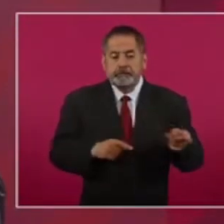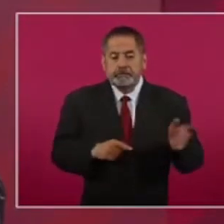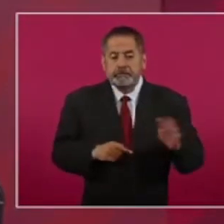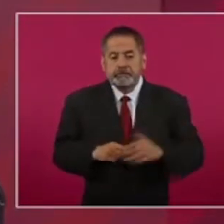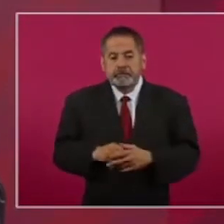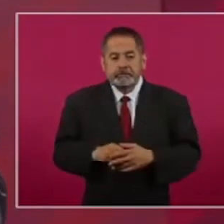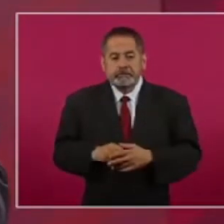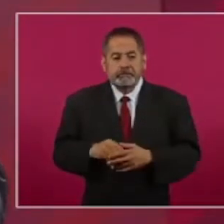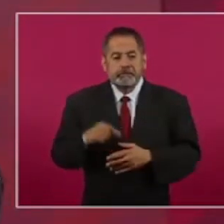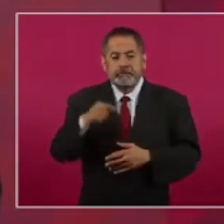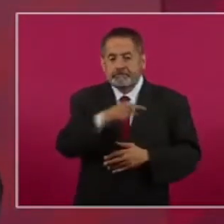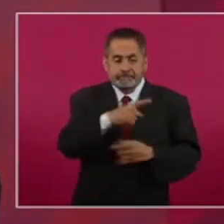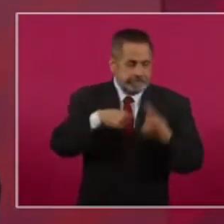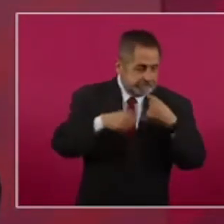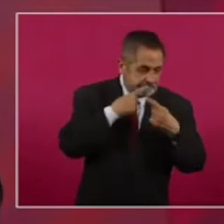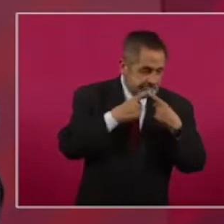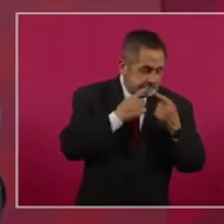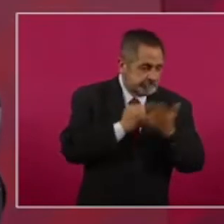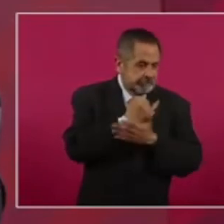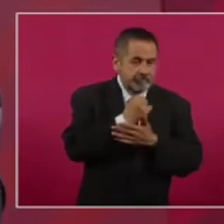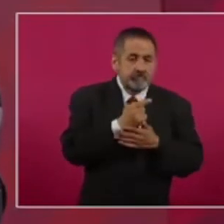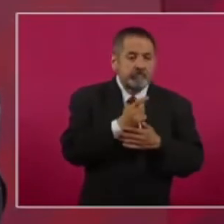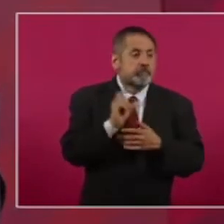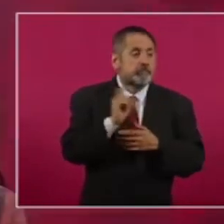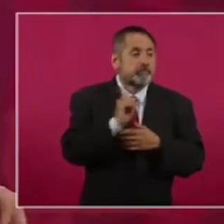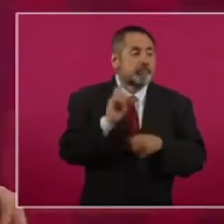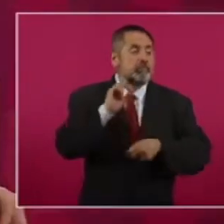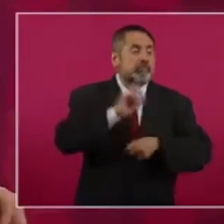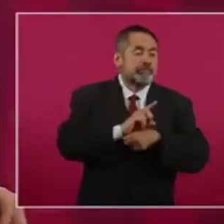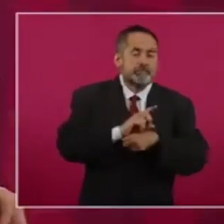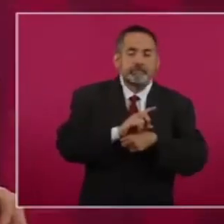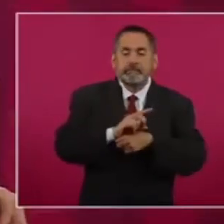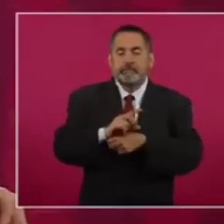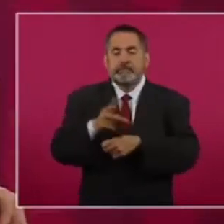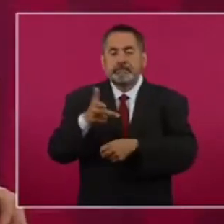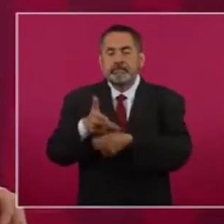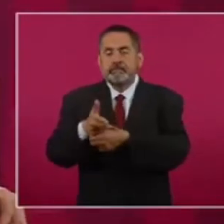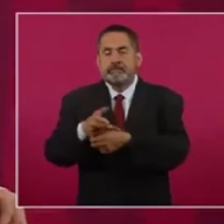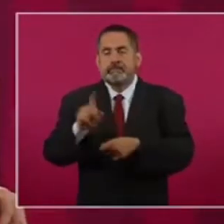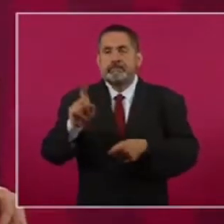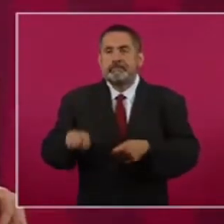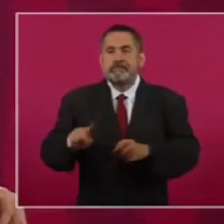ahí se decidía cuándo se ponía en verde